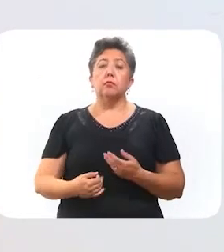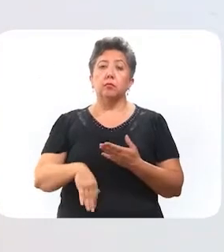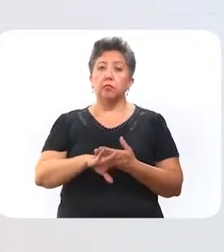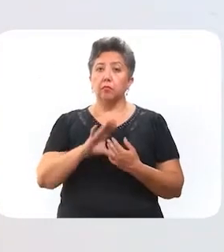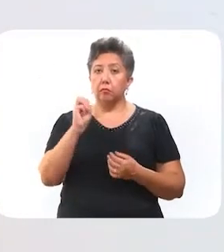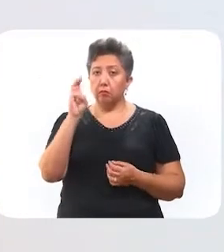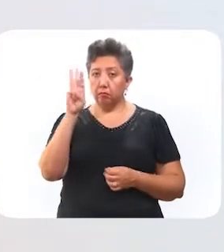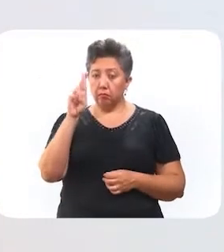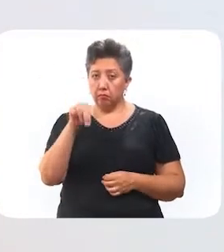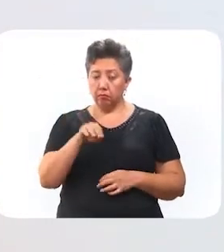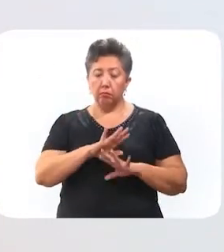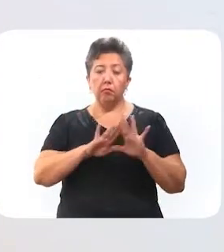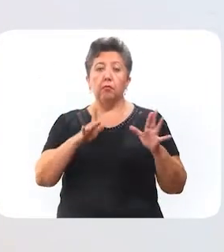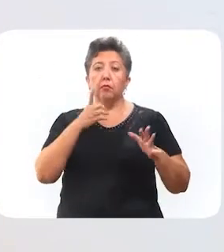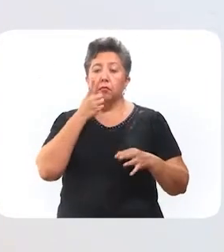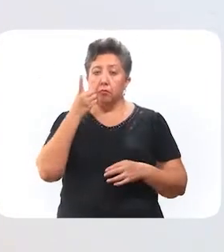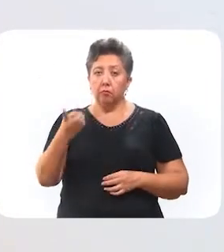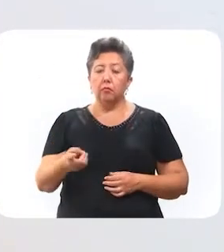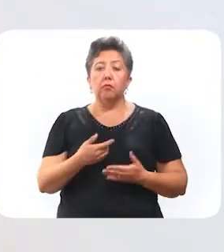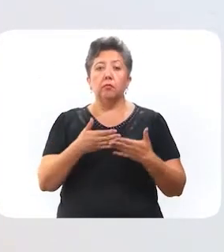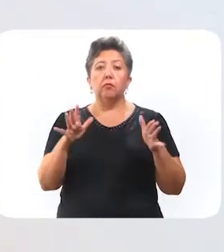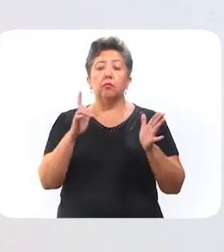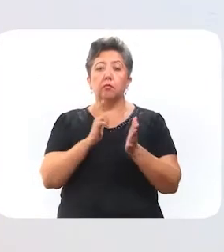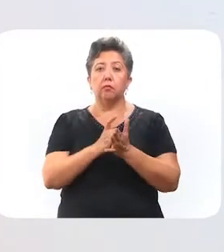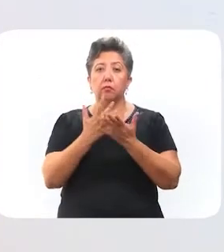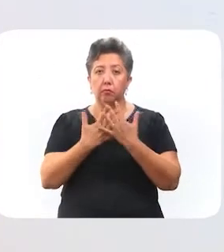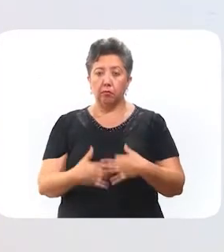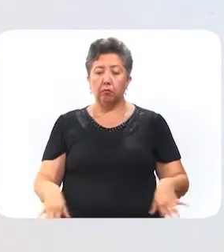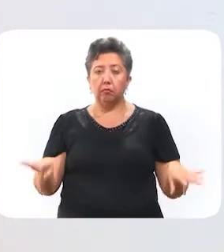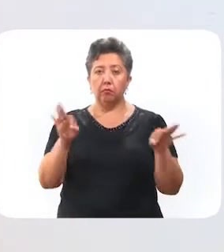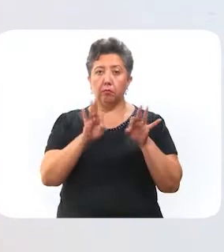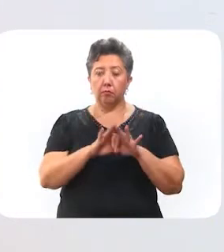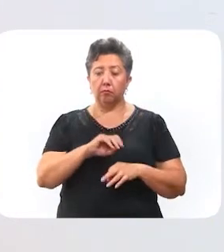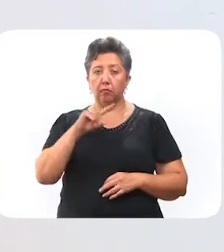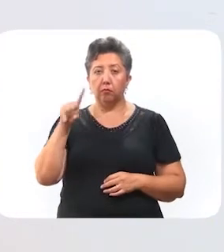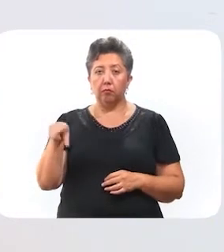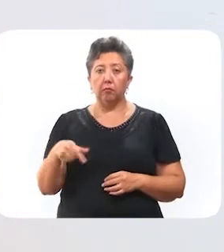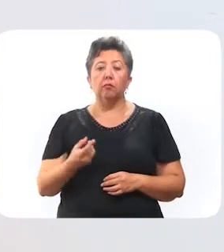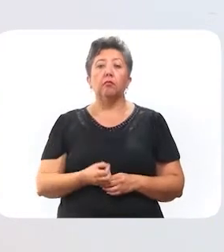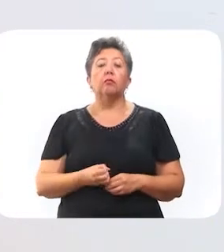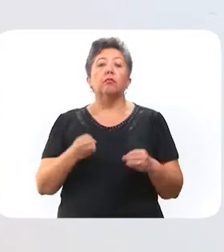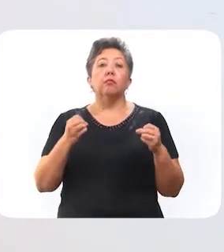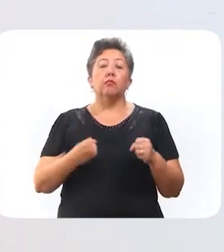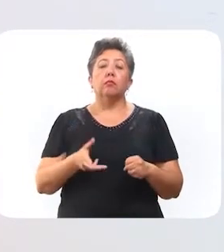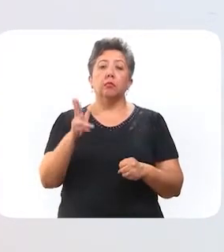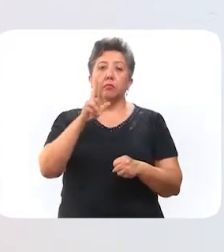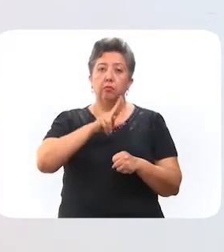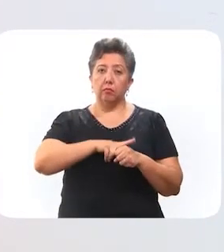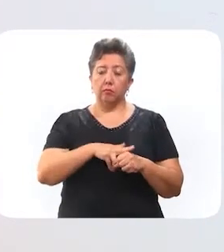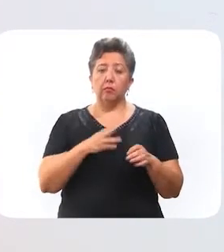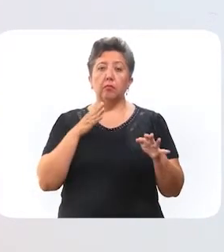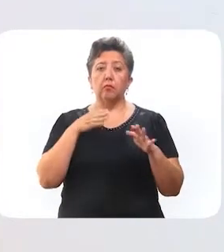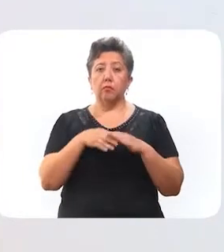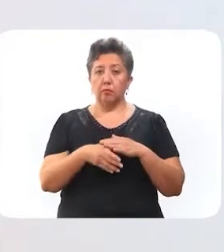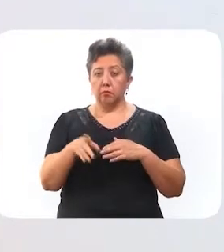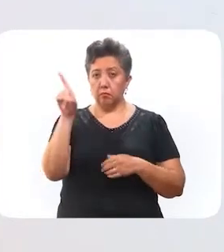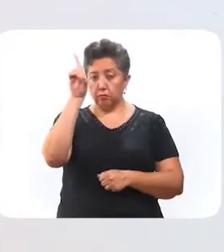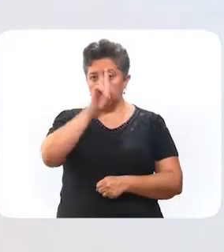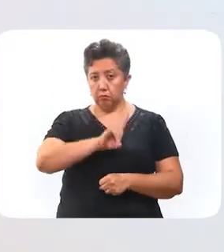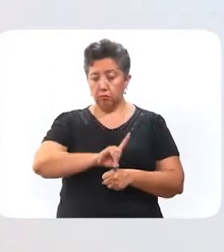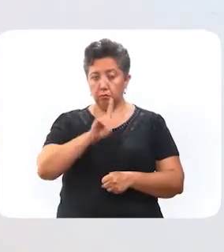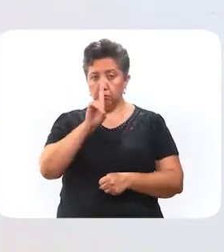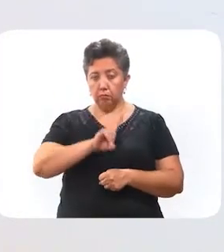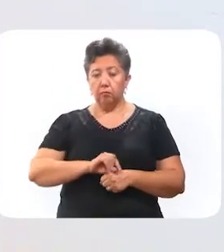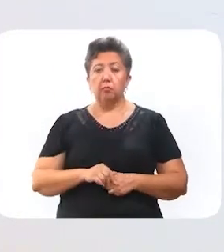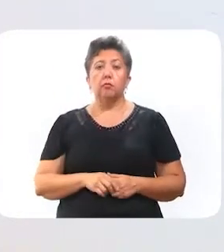contra Omicron. Como se ha señalado, en la reapertura económica, los datos más importantes son la ocupación hospitalaria y